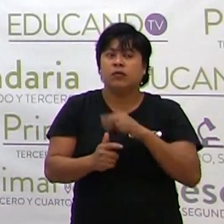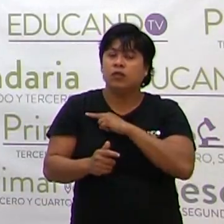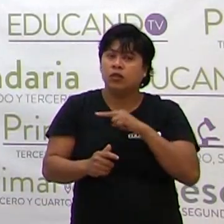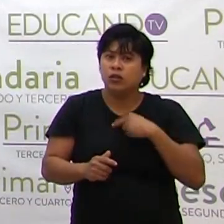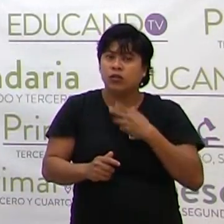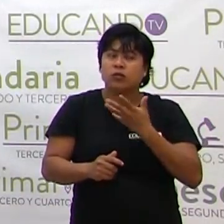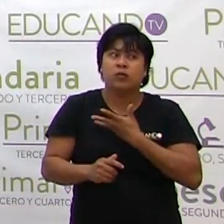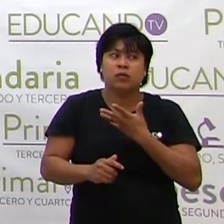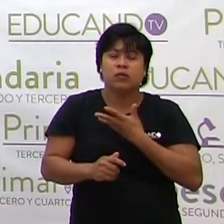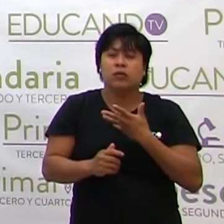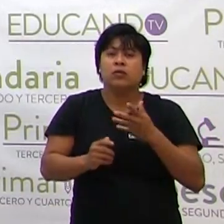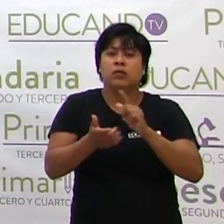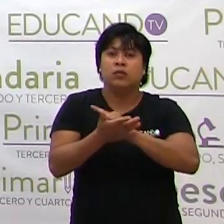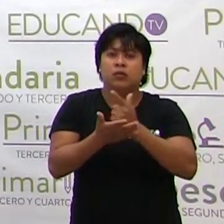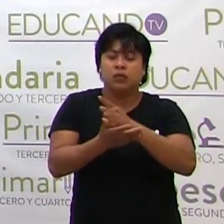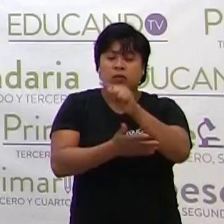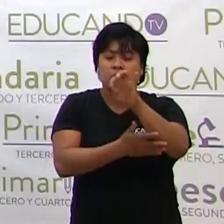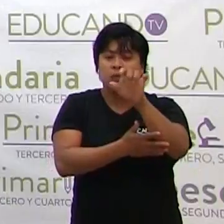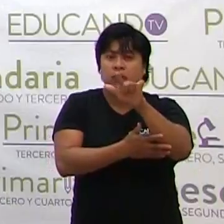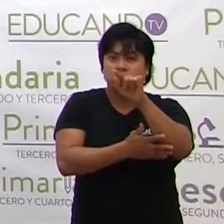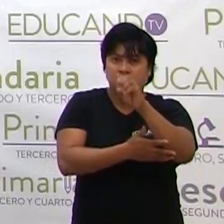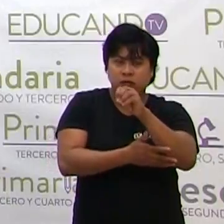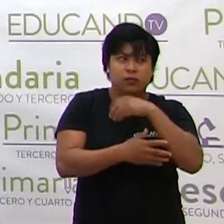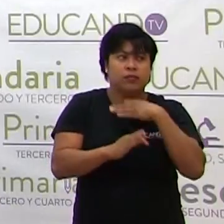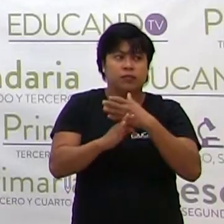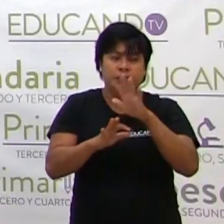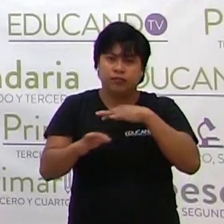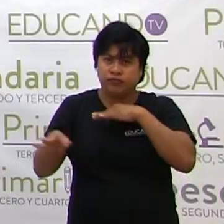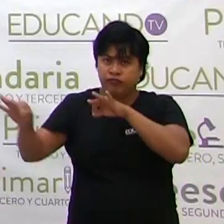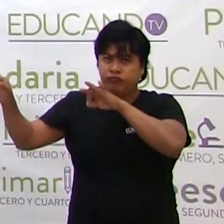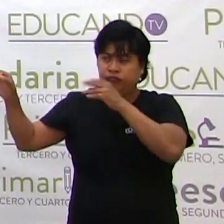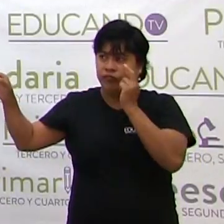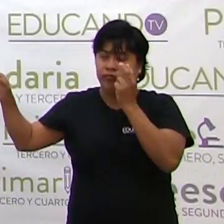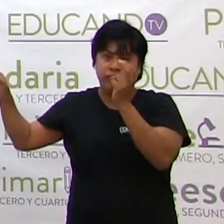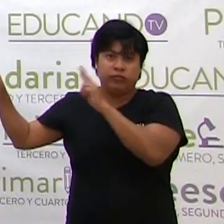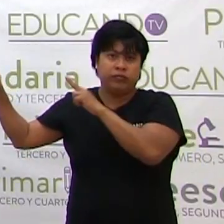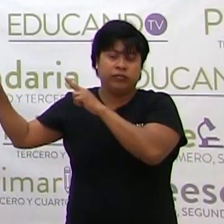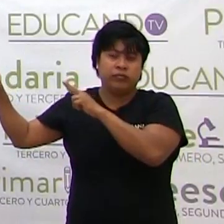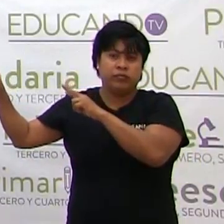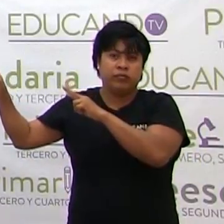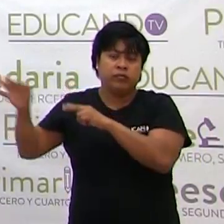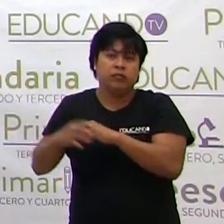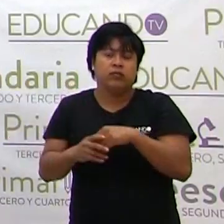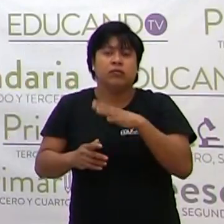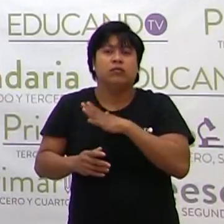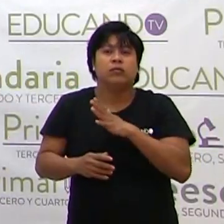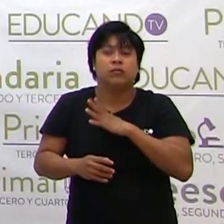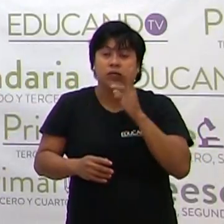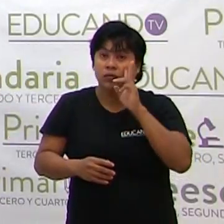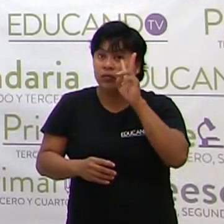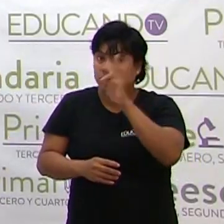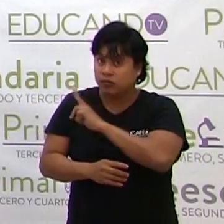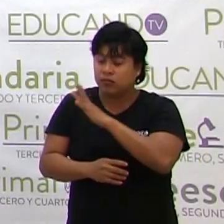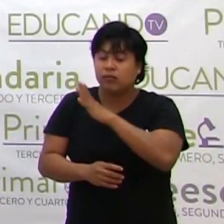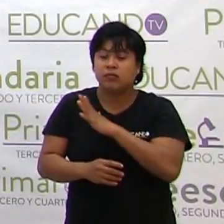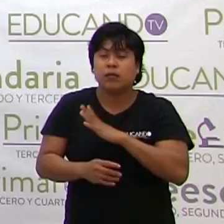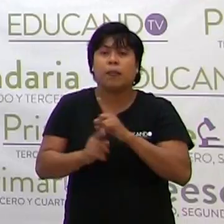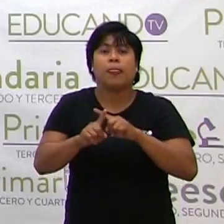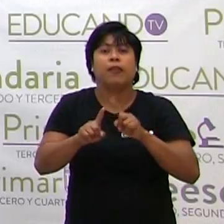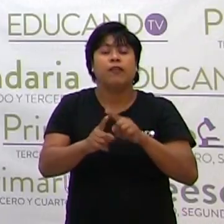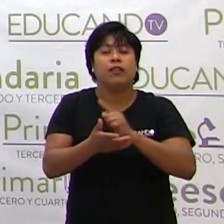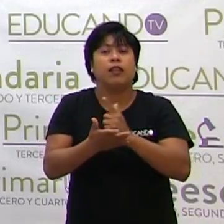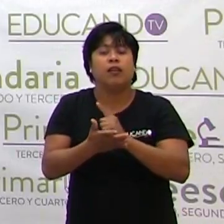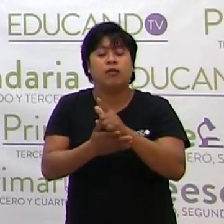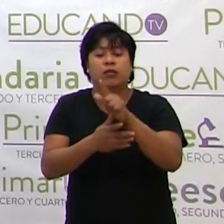a tener libros de texto como los que tenemos en esta parte. Bien, te vas a dar cuenta que hay libros